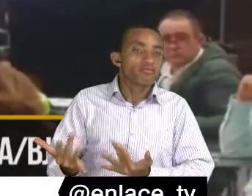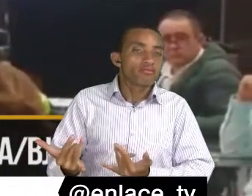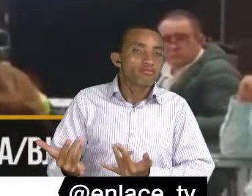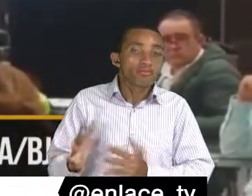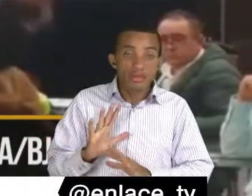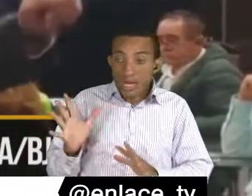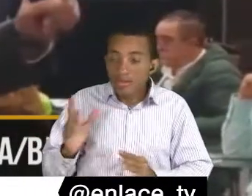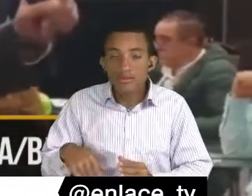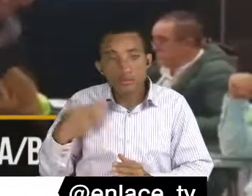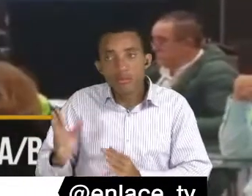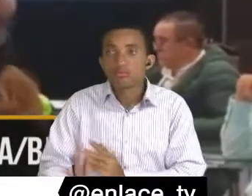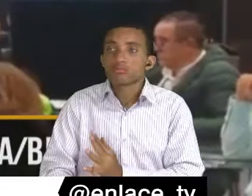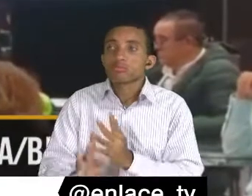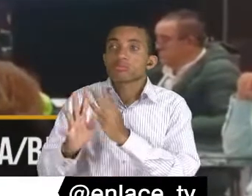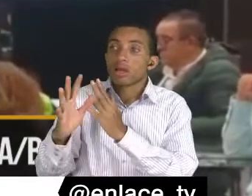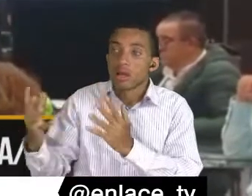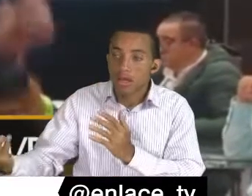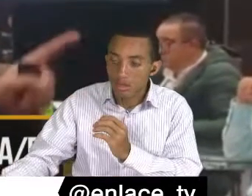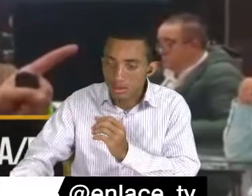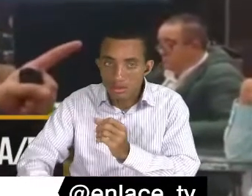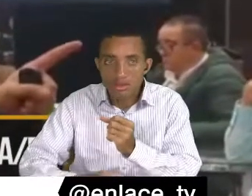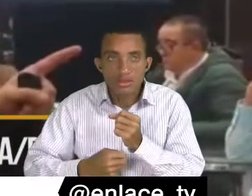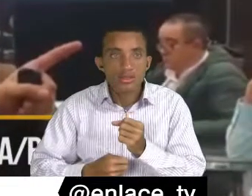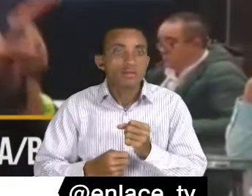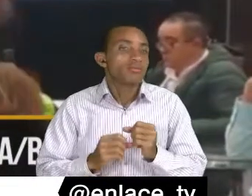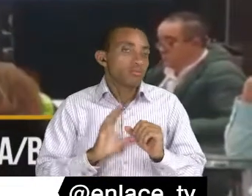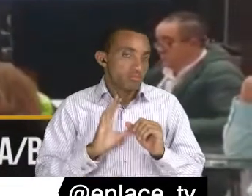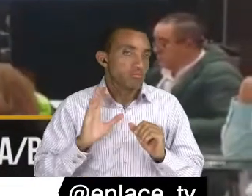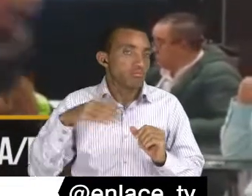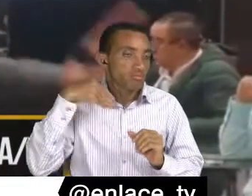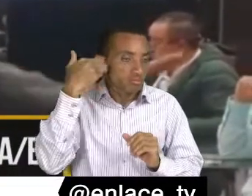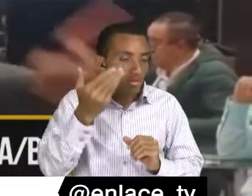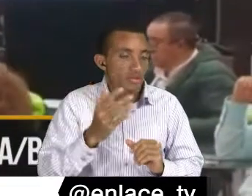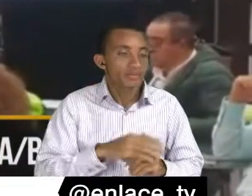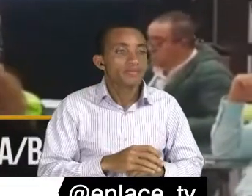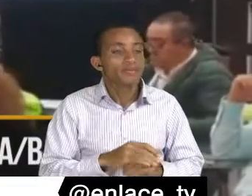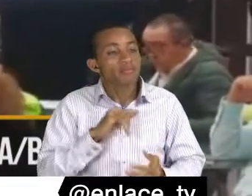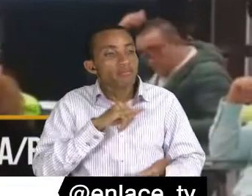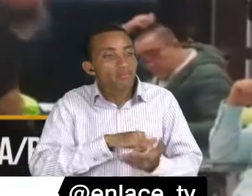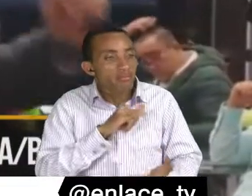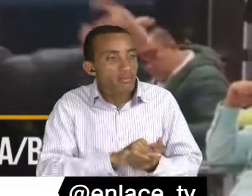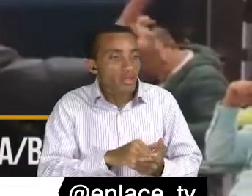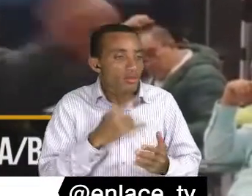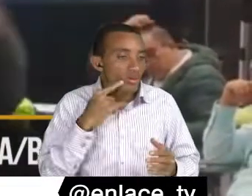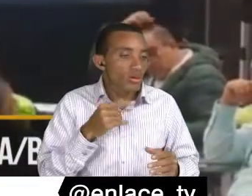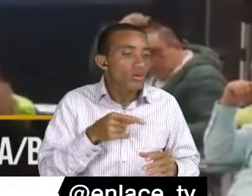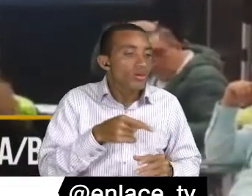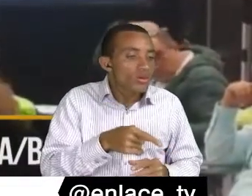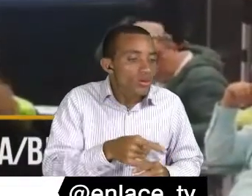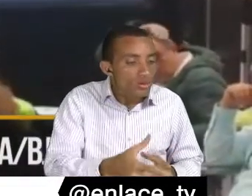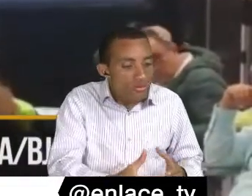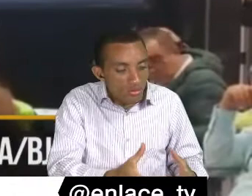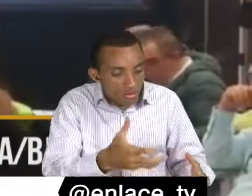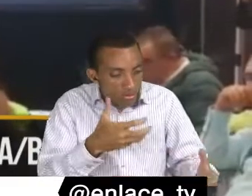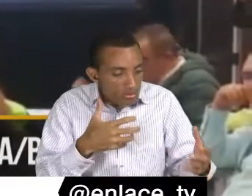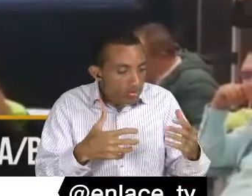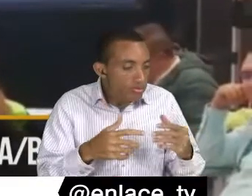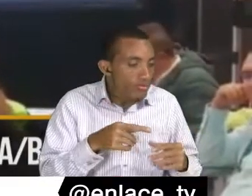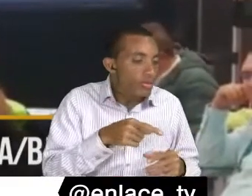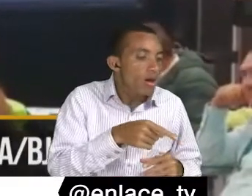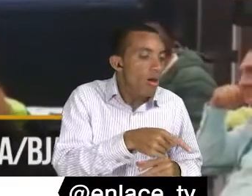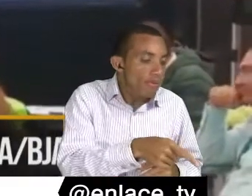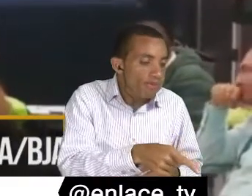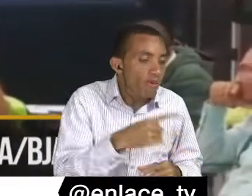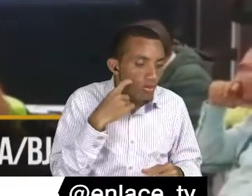gas. Pero ojo, tuvimos tiempo para invertir en refinación. 4.000 millones de dólares en Barranca y 8.000 millones de dólares en Tropicana.